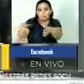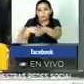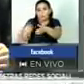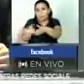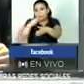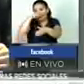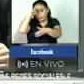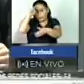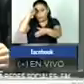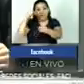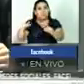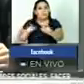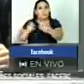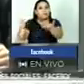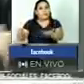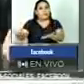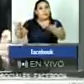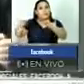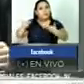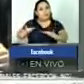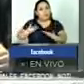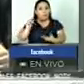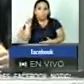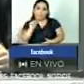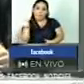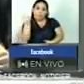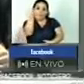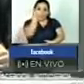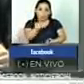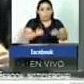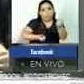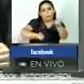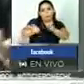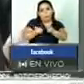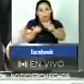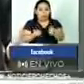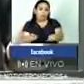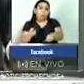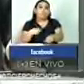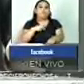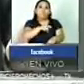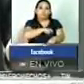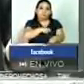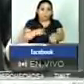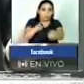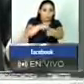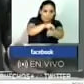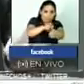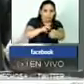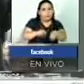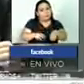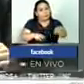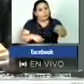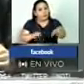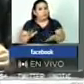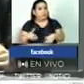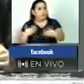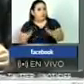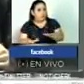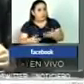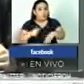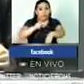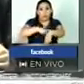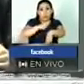proporcionarnos choferes para poder manejarlos, evidentemente con una serie de